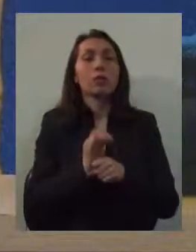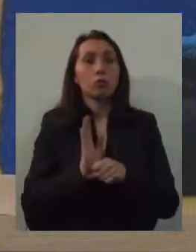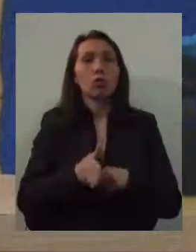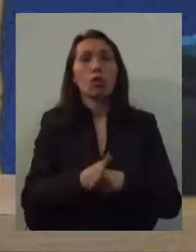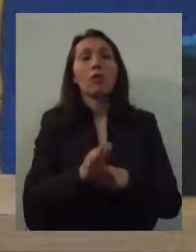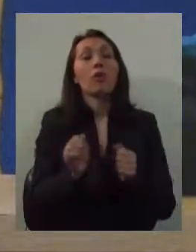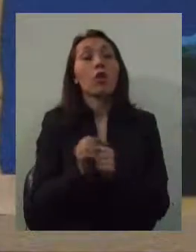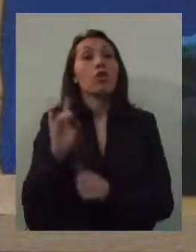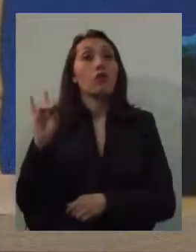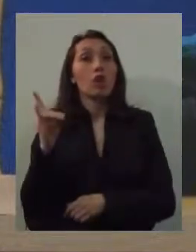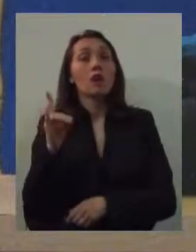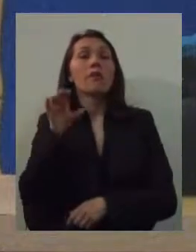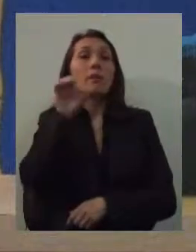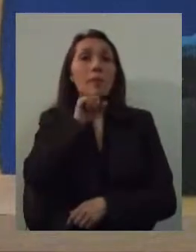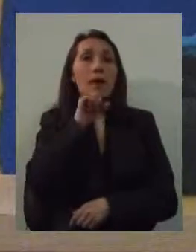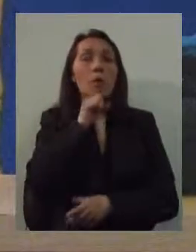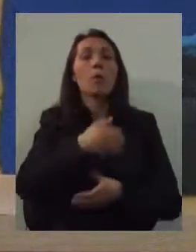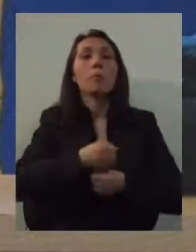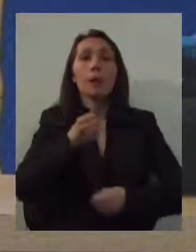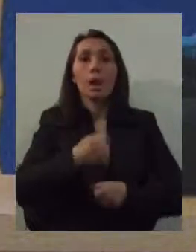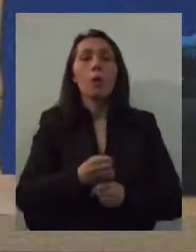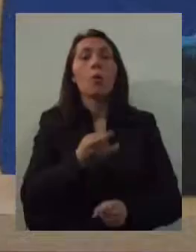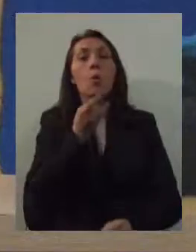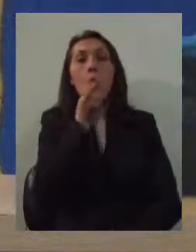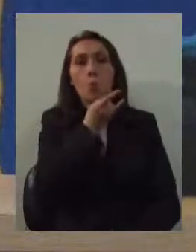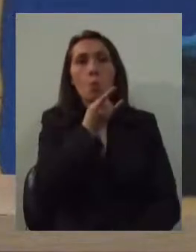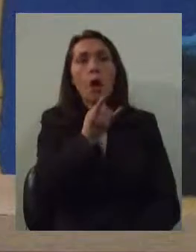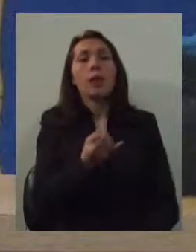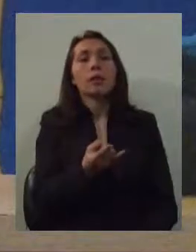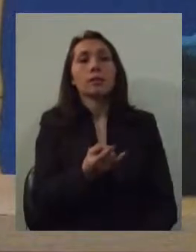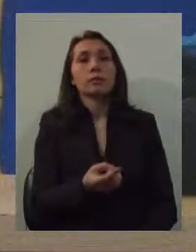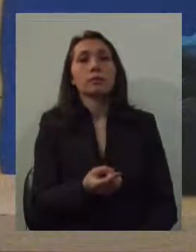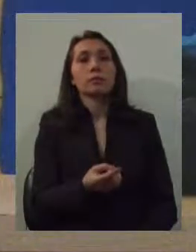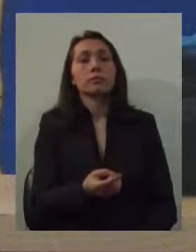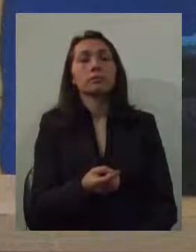con Bolivia, Perú, Paraguay, Uruguay, del